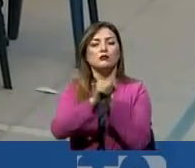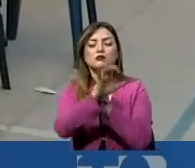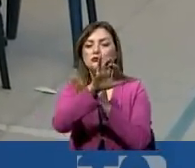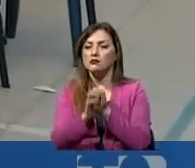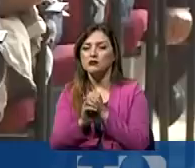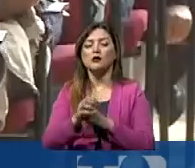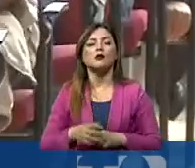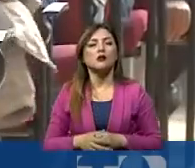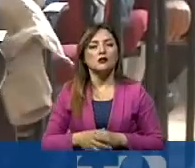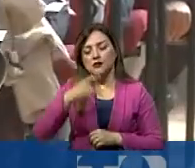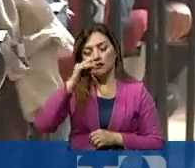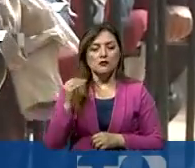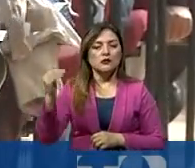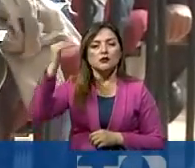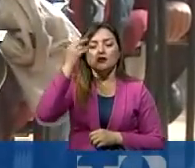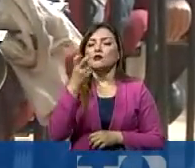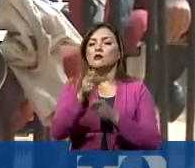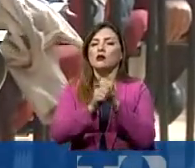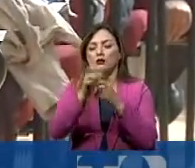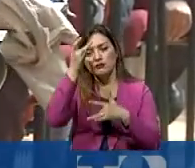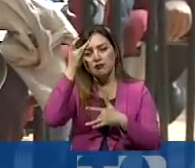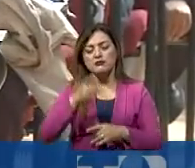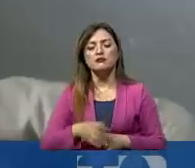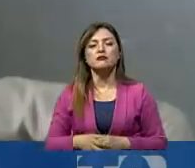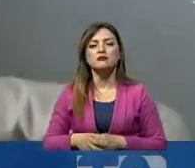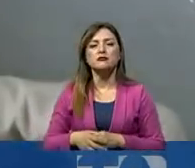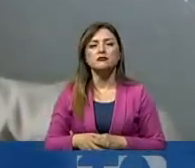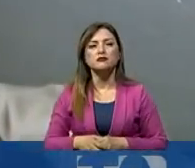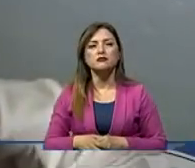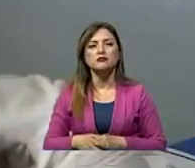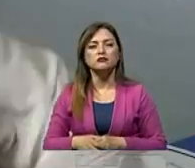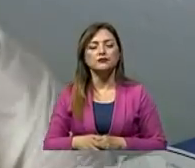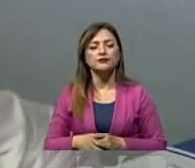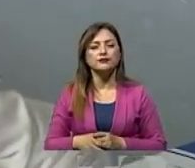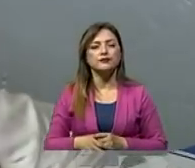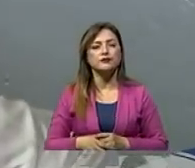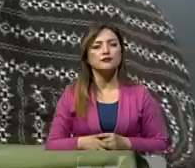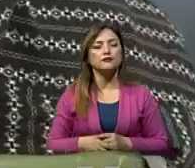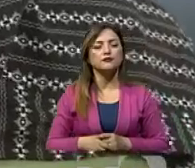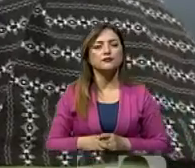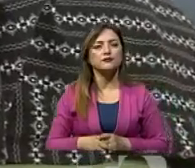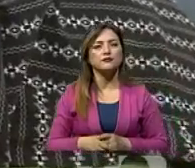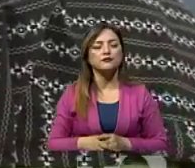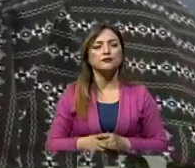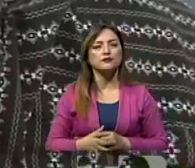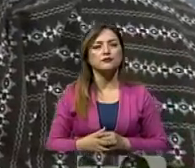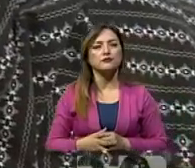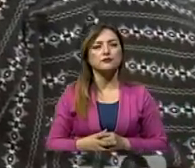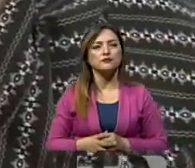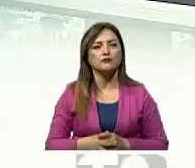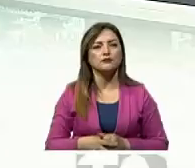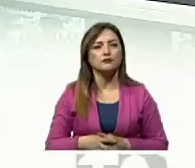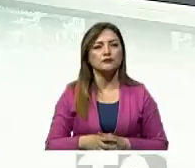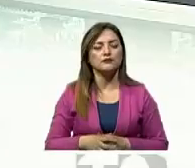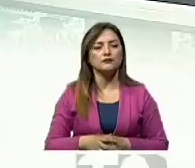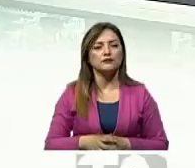50 años y niños mayores de 12 años con inmunodeficiencias. En Quito, Daniela Valencia, 24